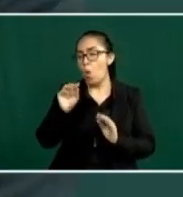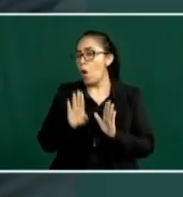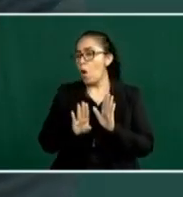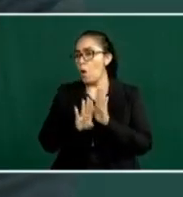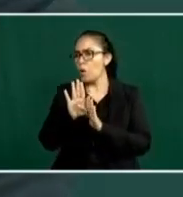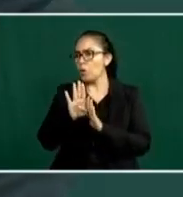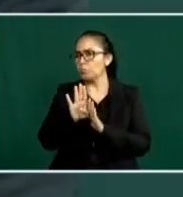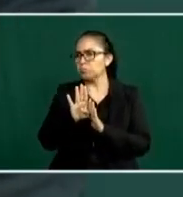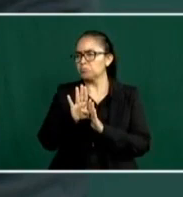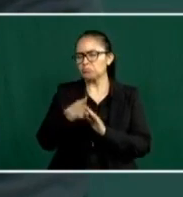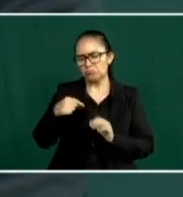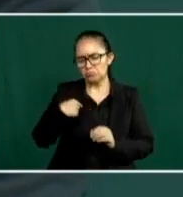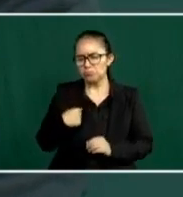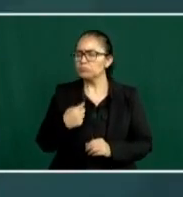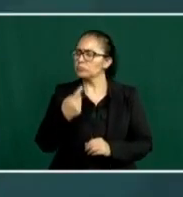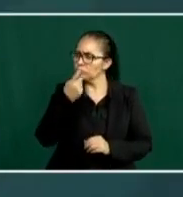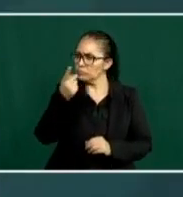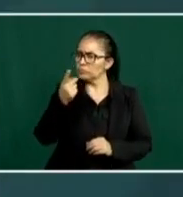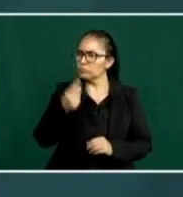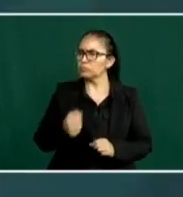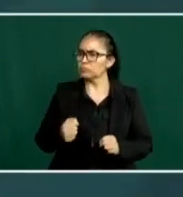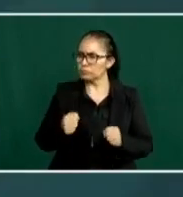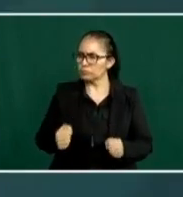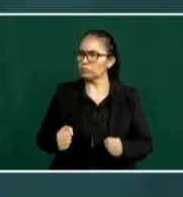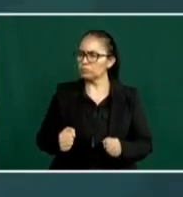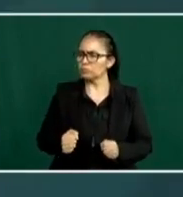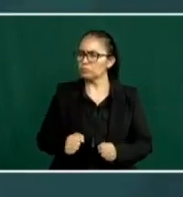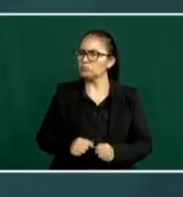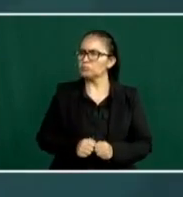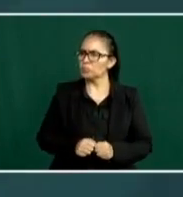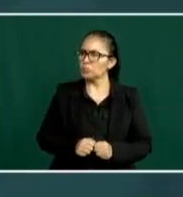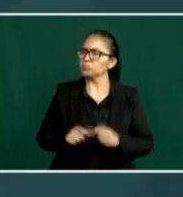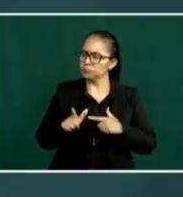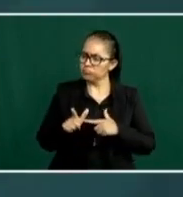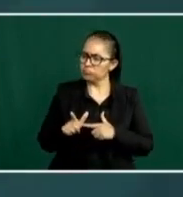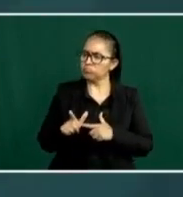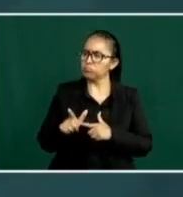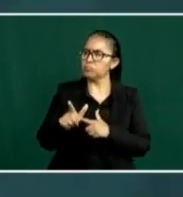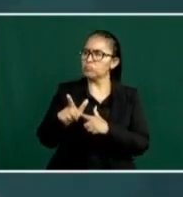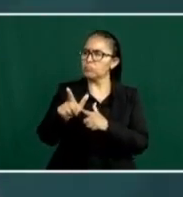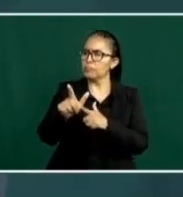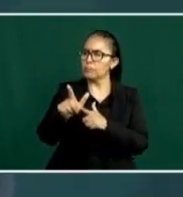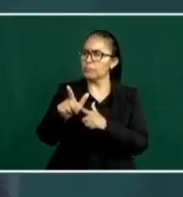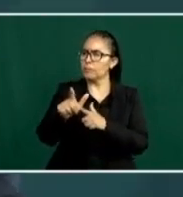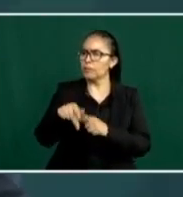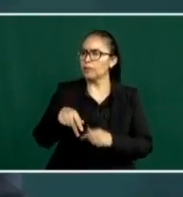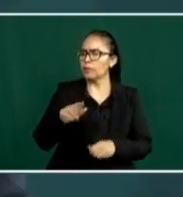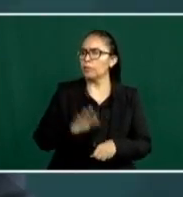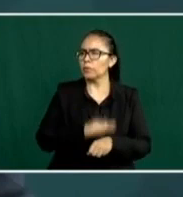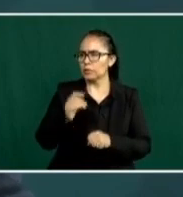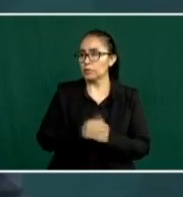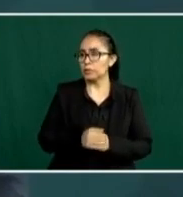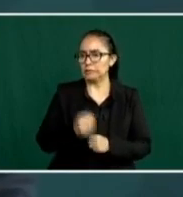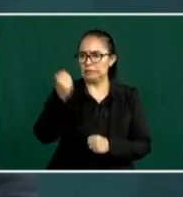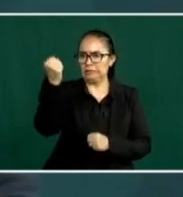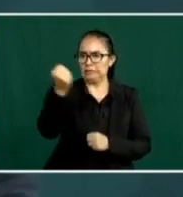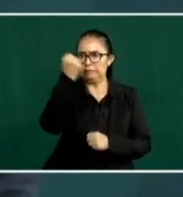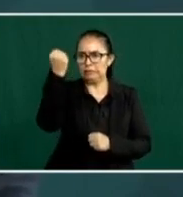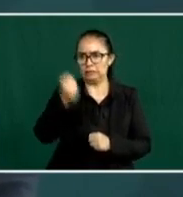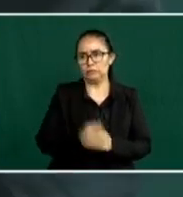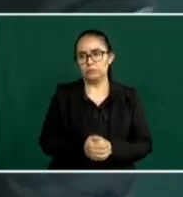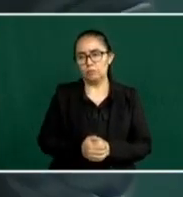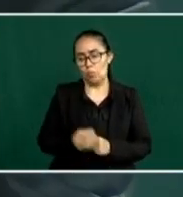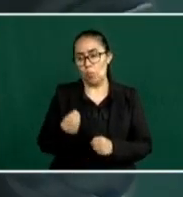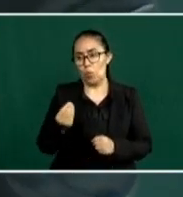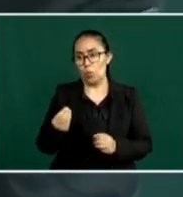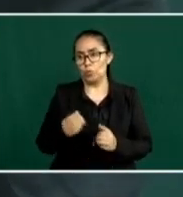Yo sostengo de que vamos bien y estamos de buenas, porque también la suerte cuenta mucho,